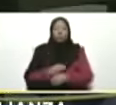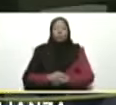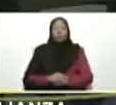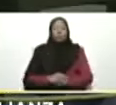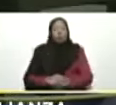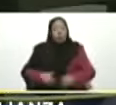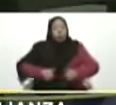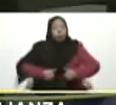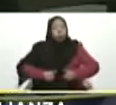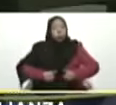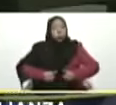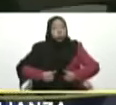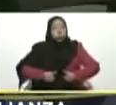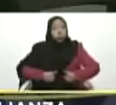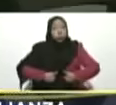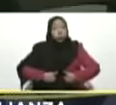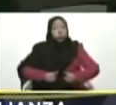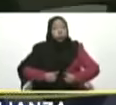¿Cuántos esfuerzos hemos hecho